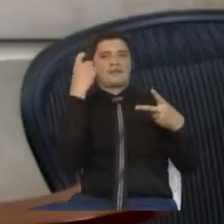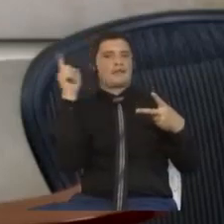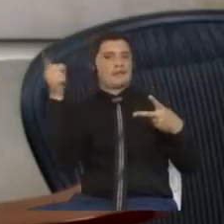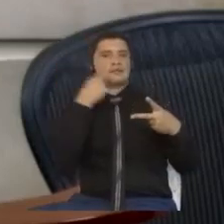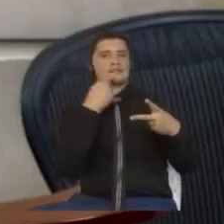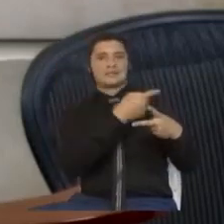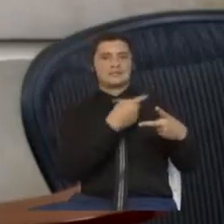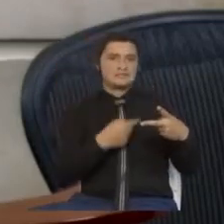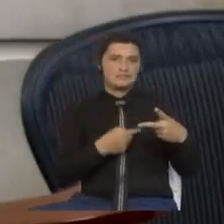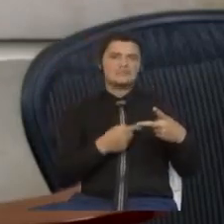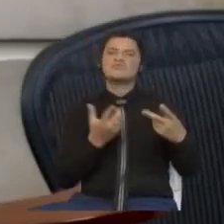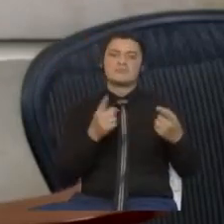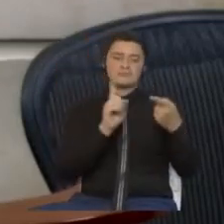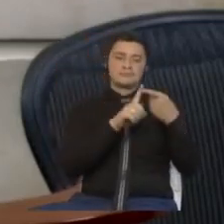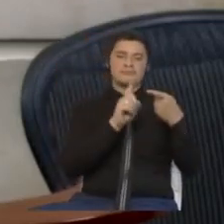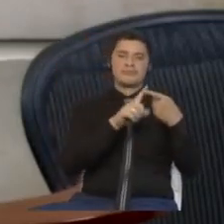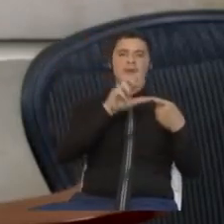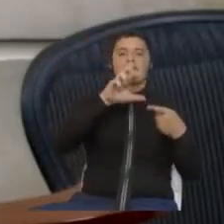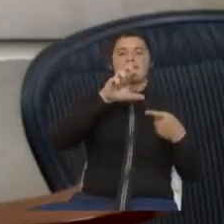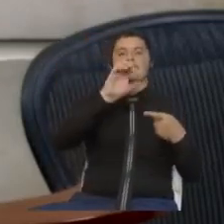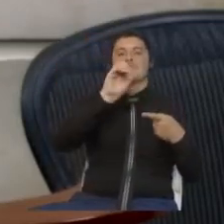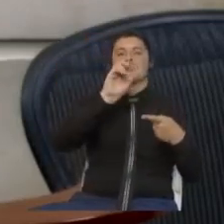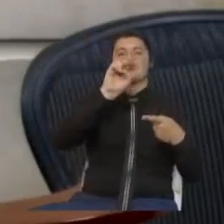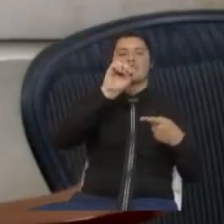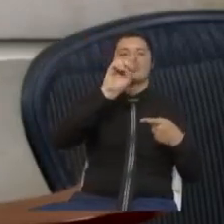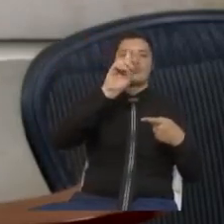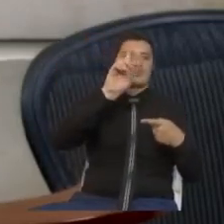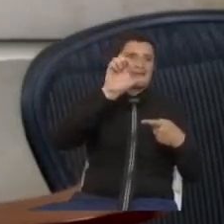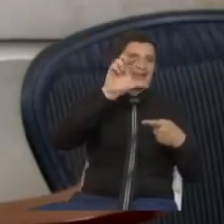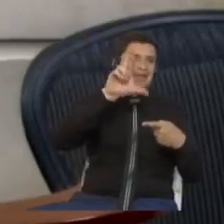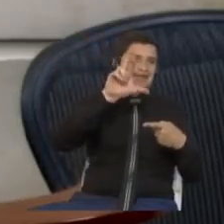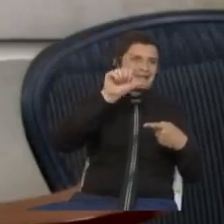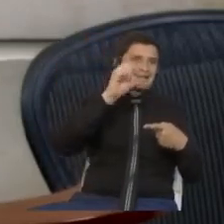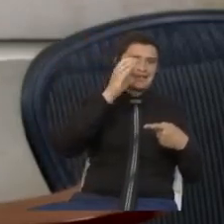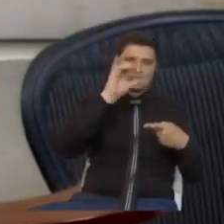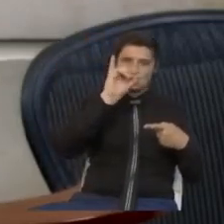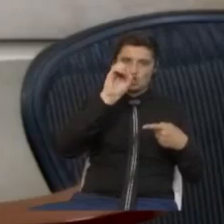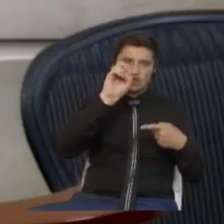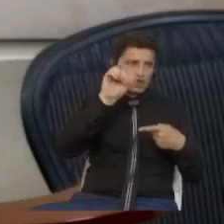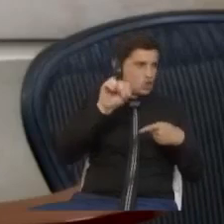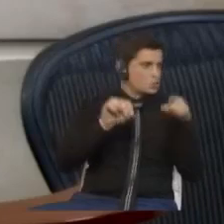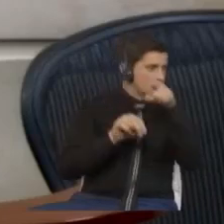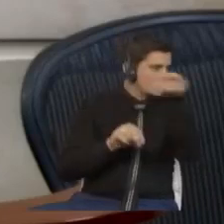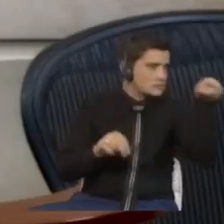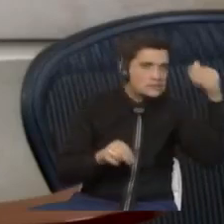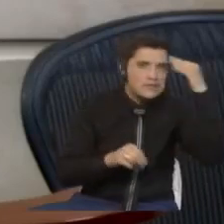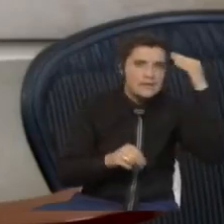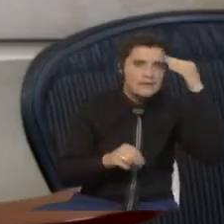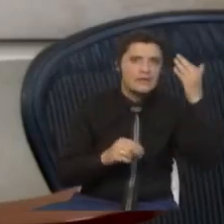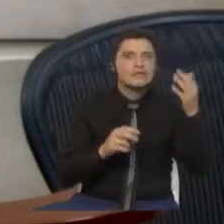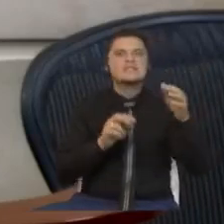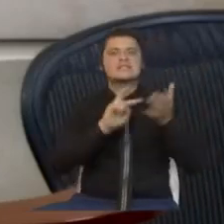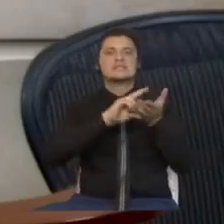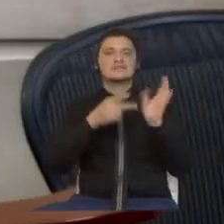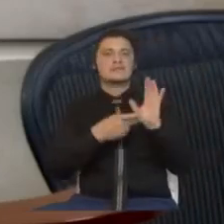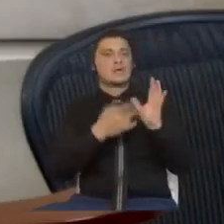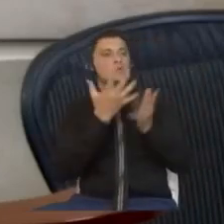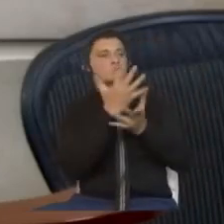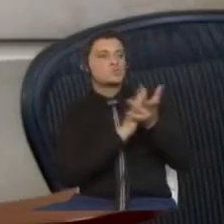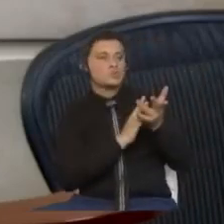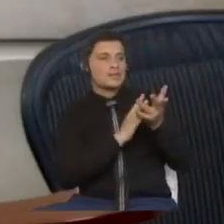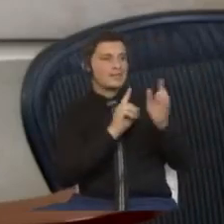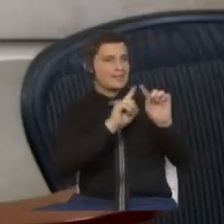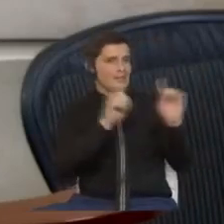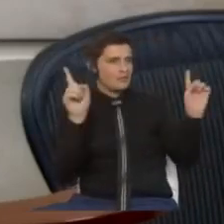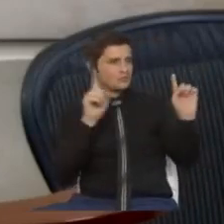elemento de la ponderación que significa como todos y todas ustedes saben la calificación diferencial